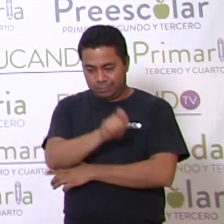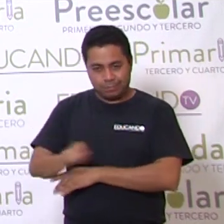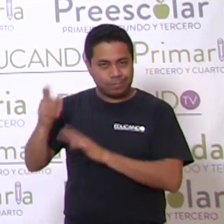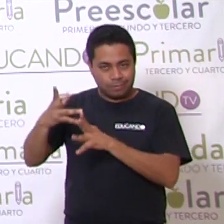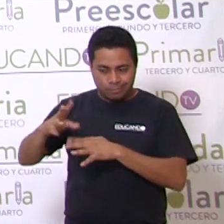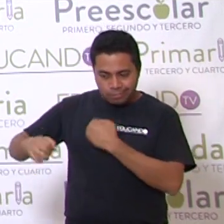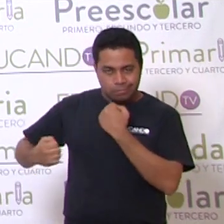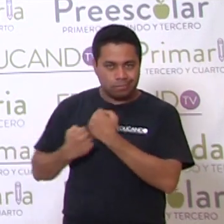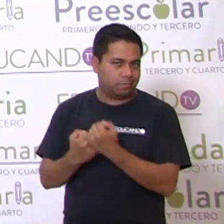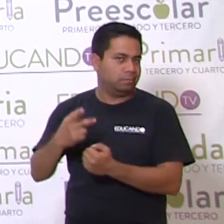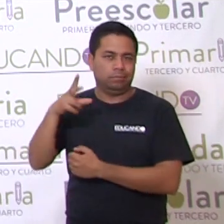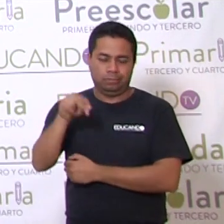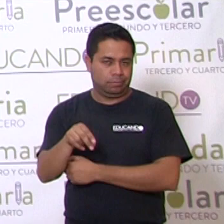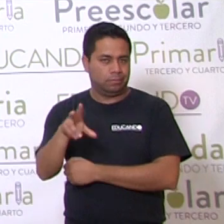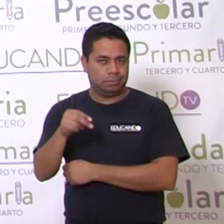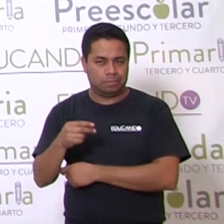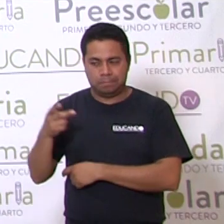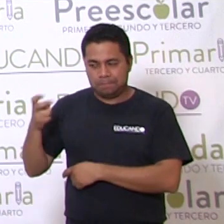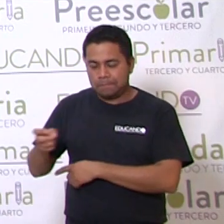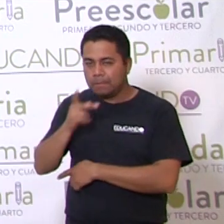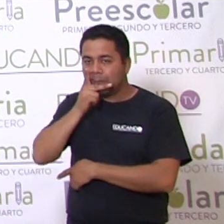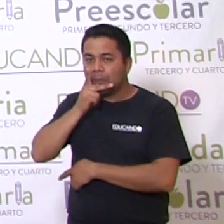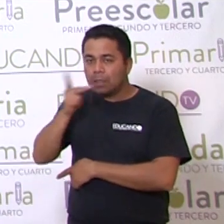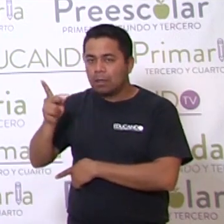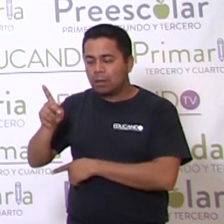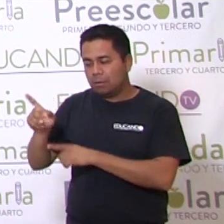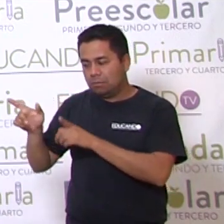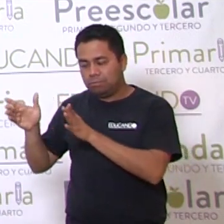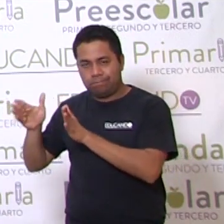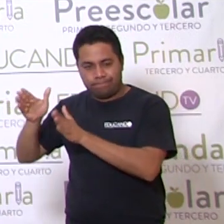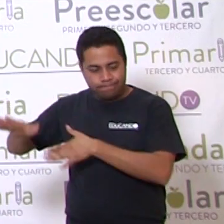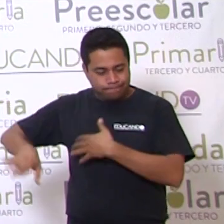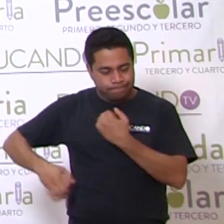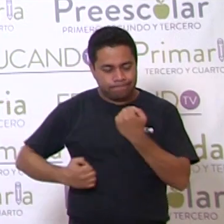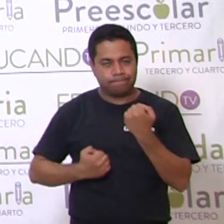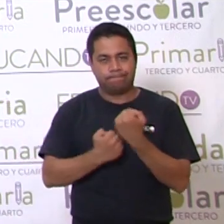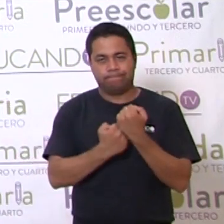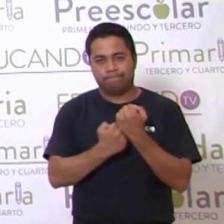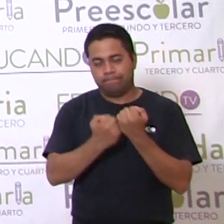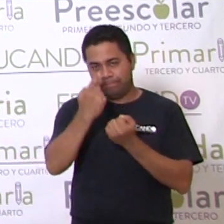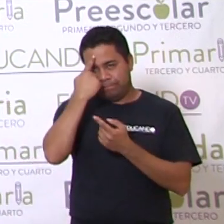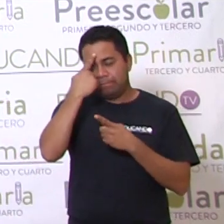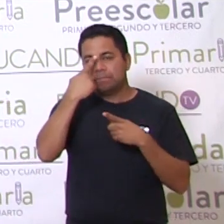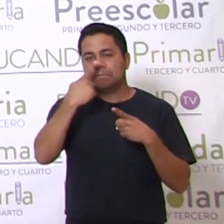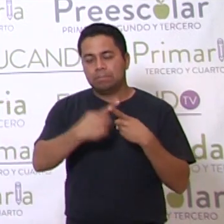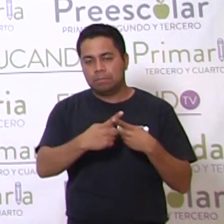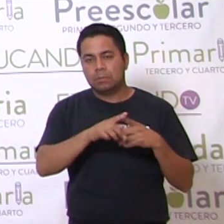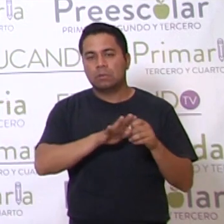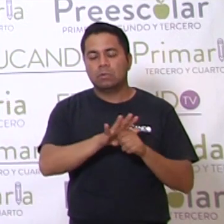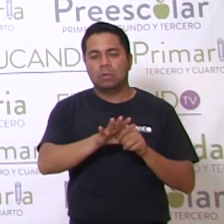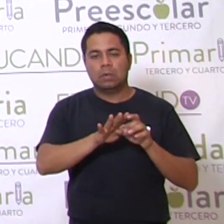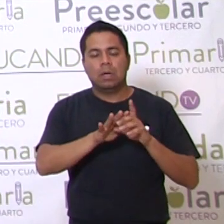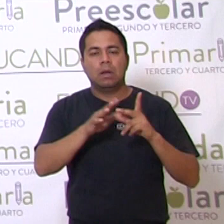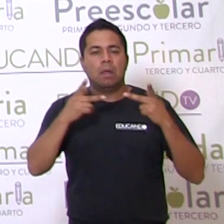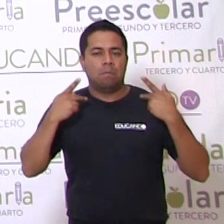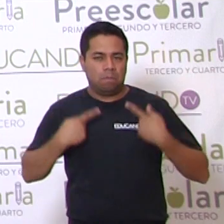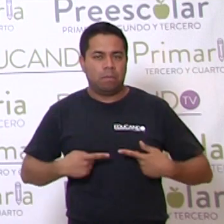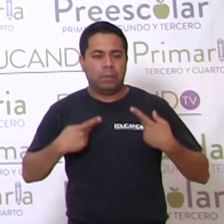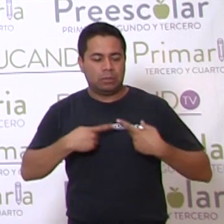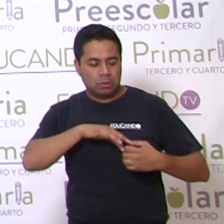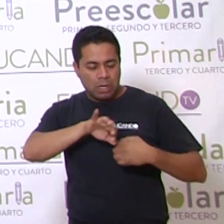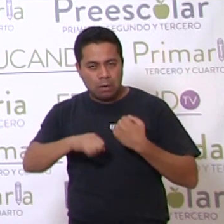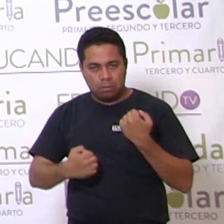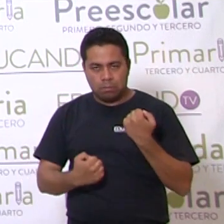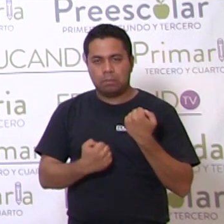¿bien? Sino va a complementar a lo que es el sustantivo,